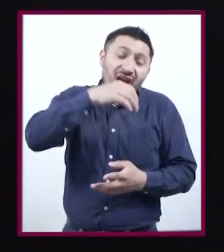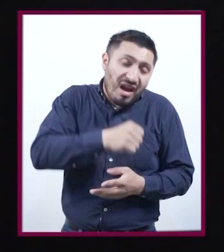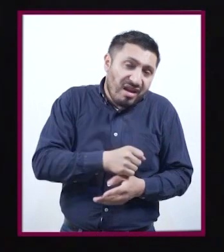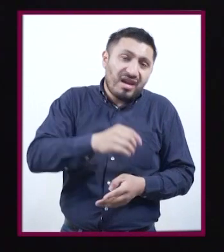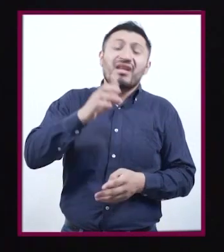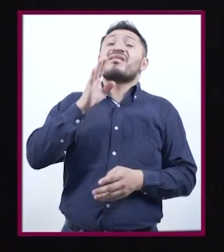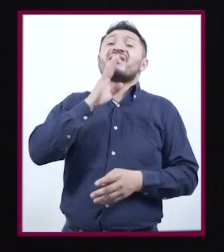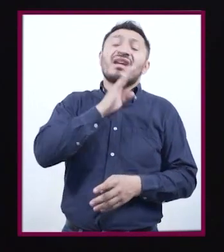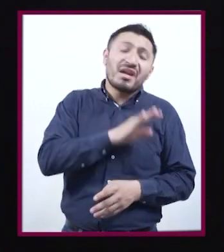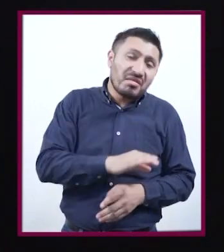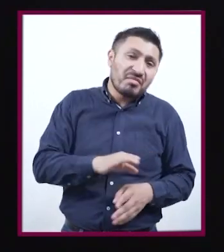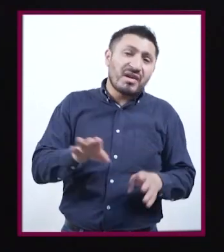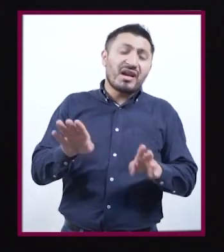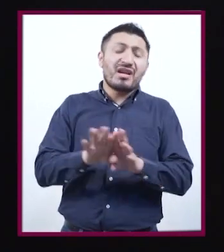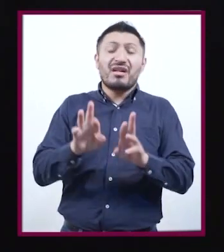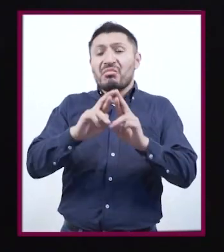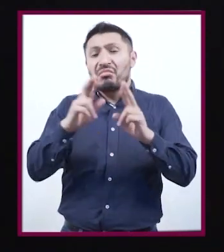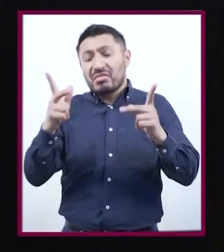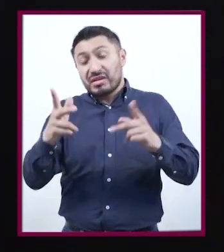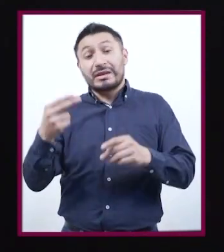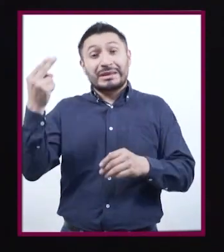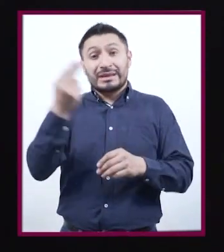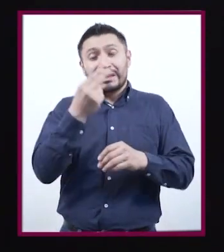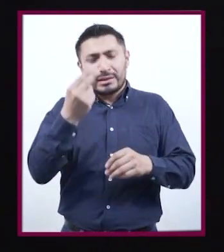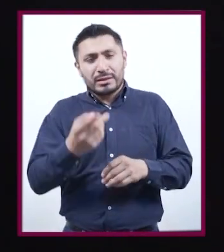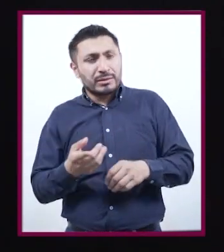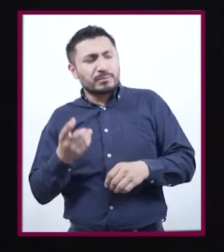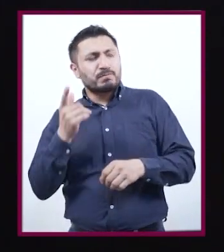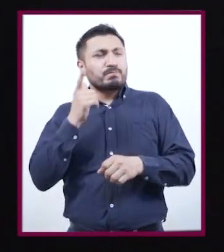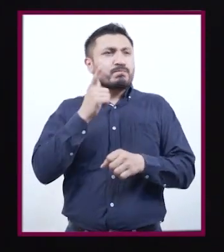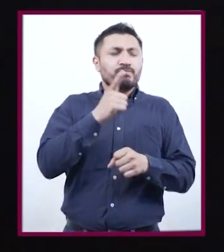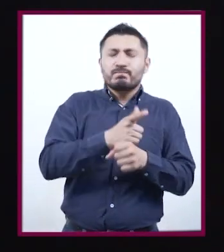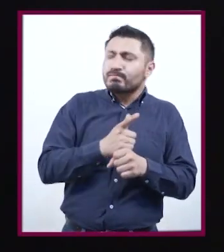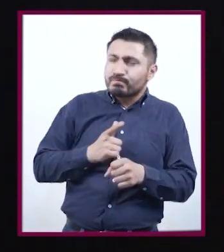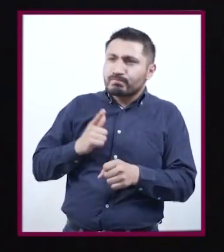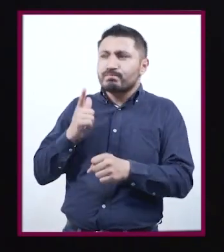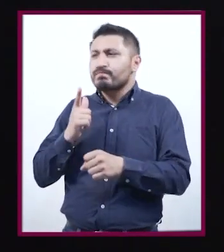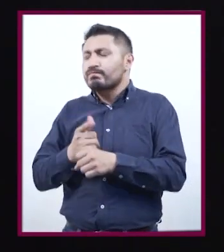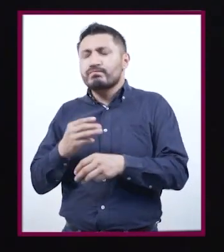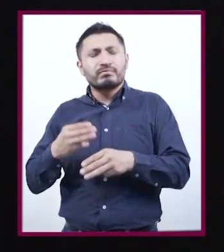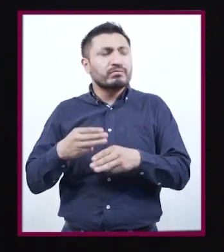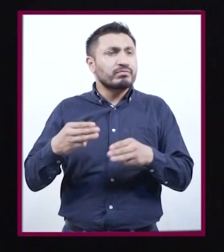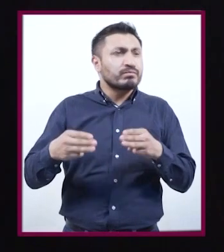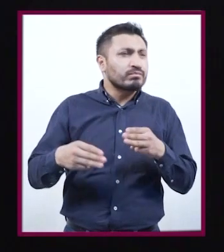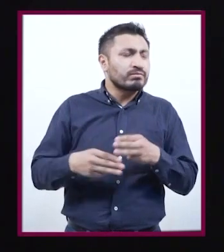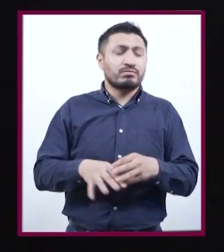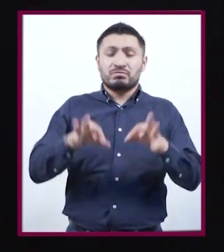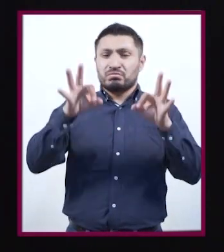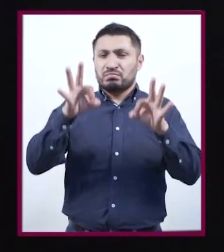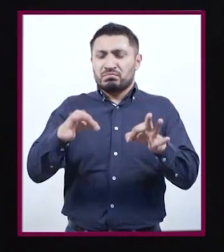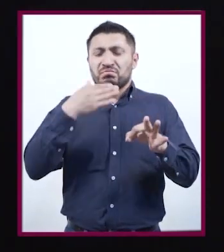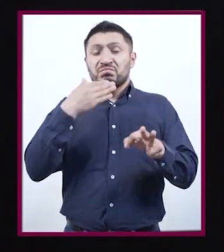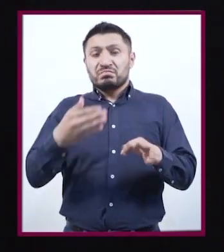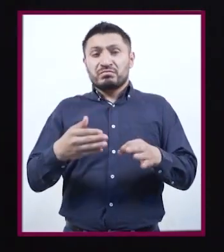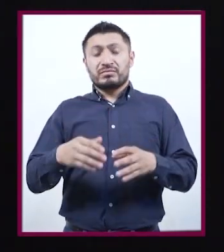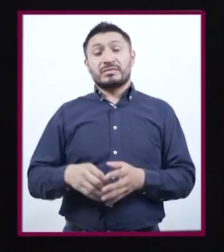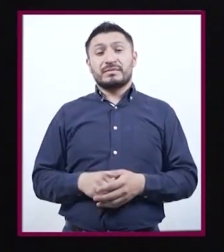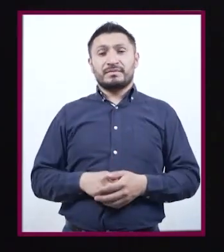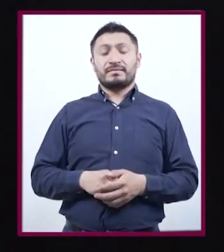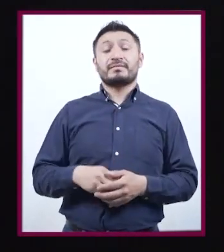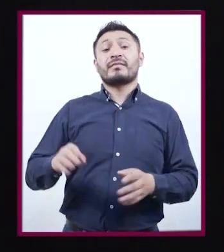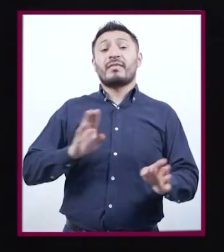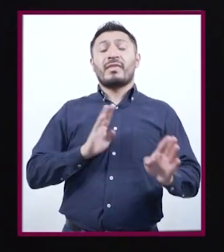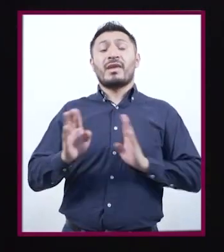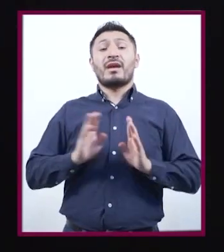varios disparos. Necesitaban encontrar alguna aleación que diera resistencia y durabilidad a sus armas.